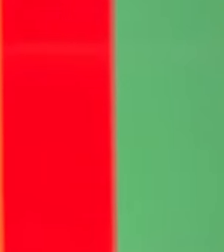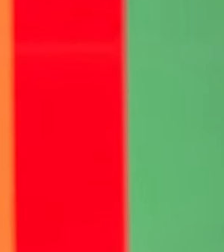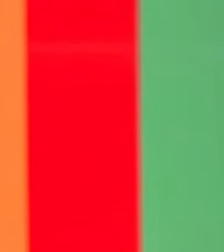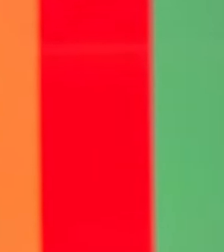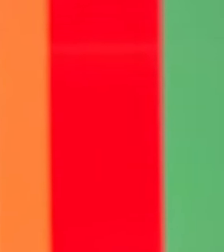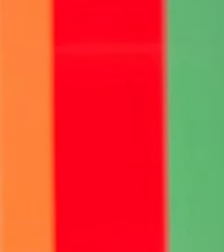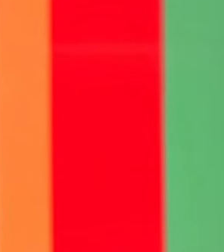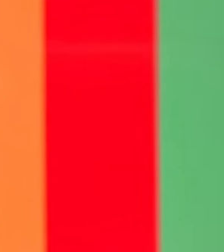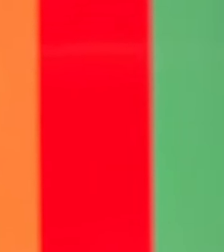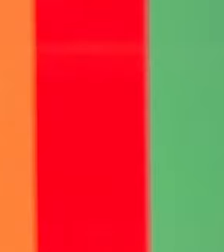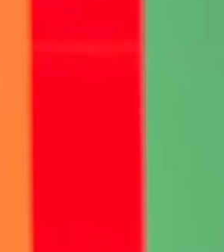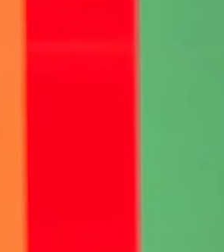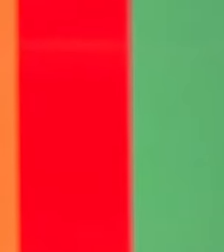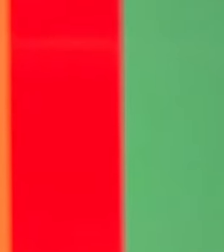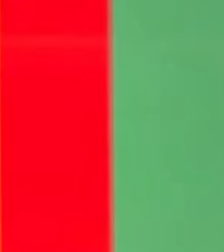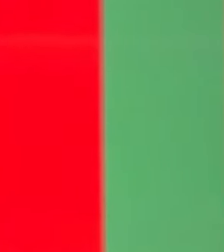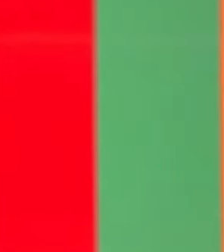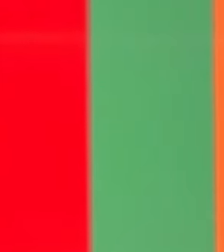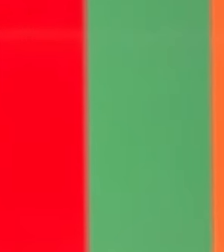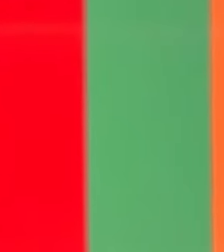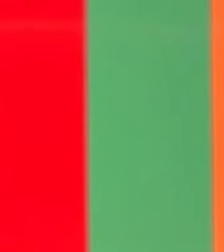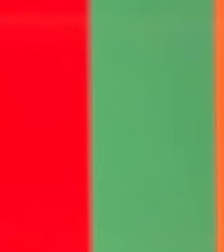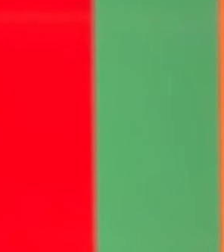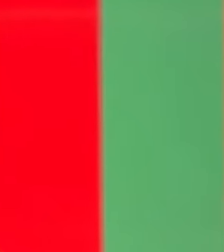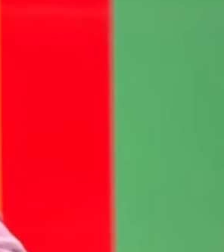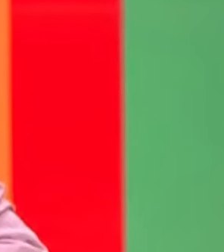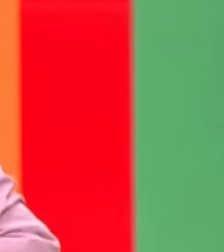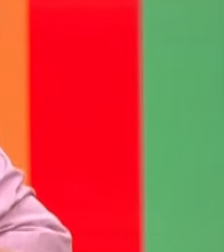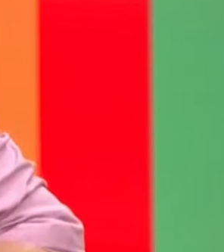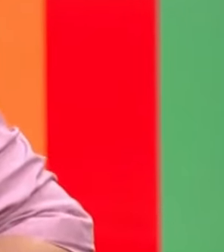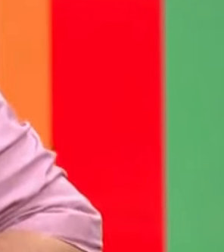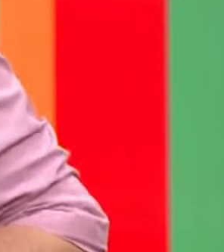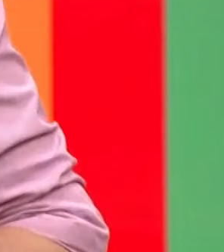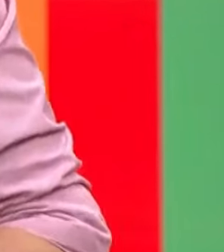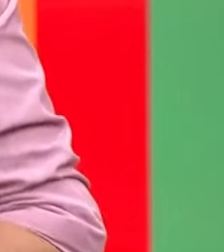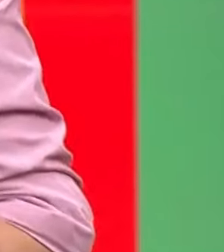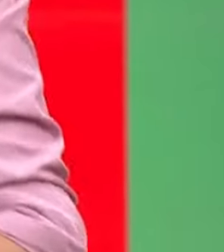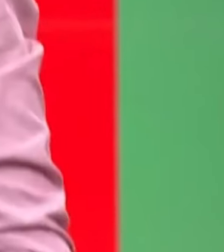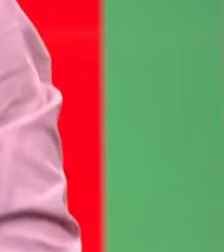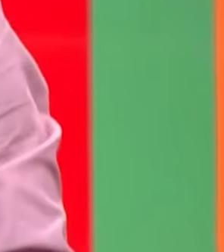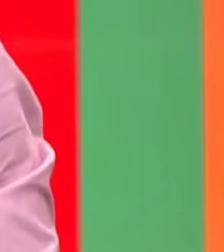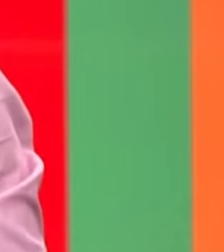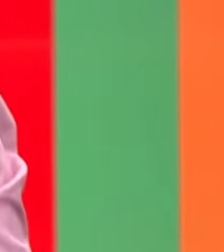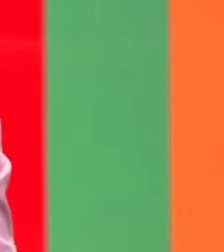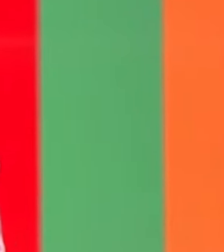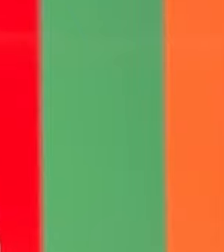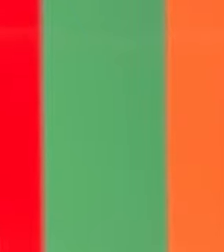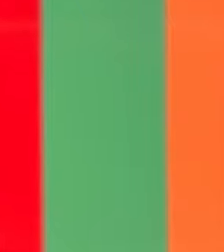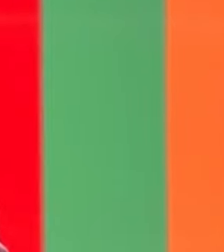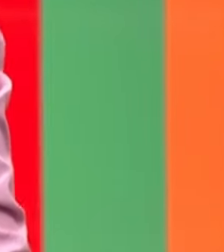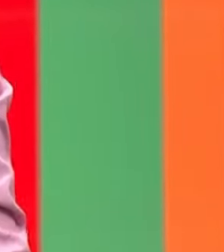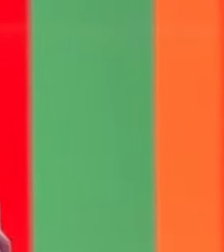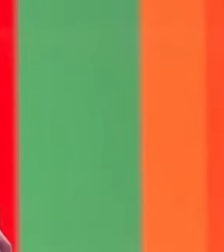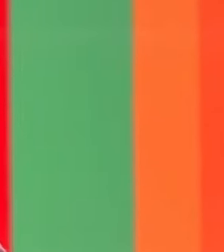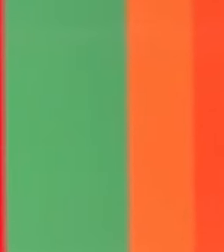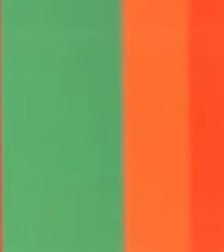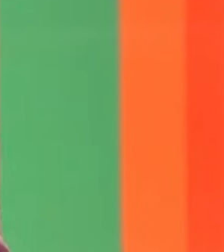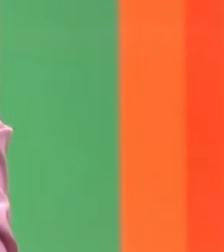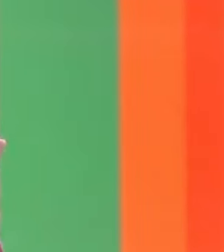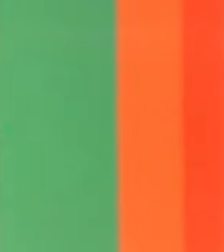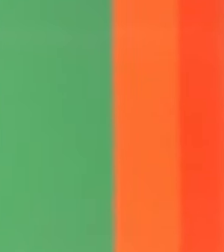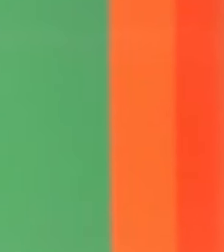¡Qué picón! Disfrutando esta sopa que nadie del equipo de producción disfrutará. Nos vamos a la pausa, ya regresamos. ¡No